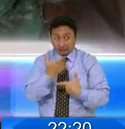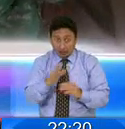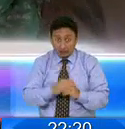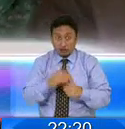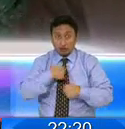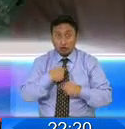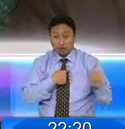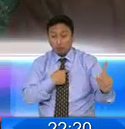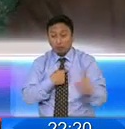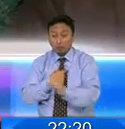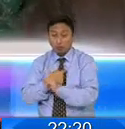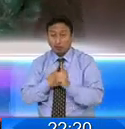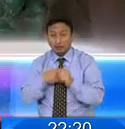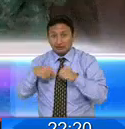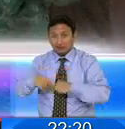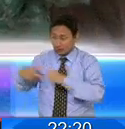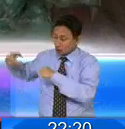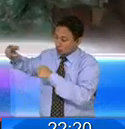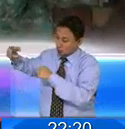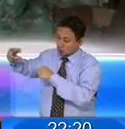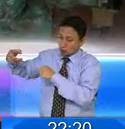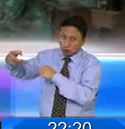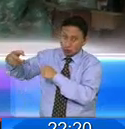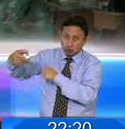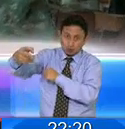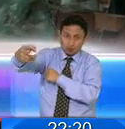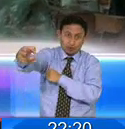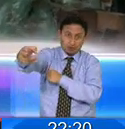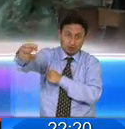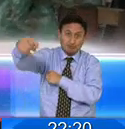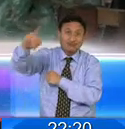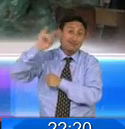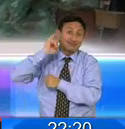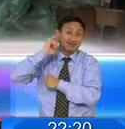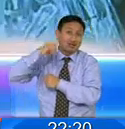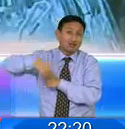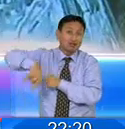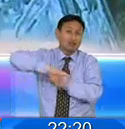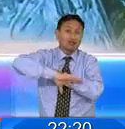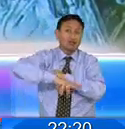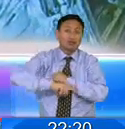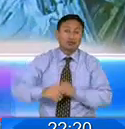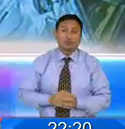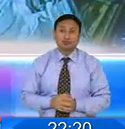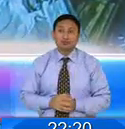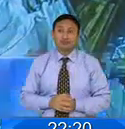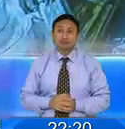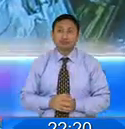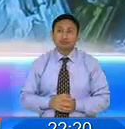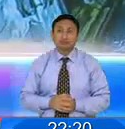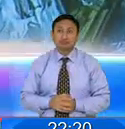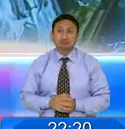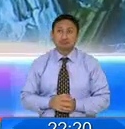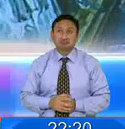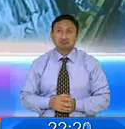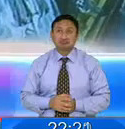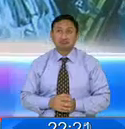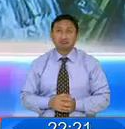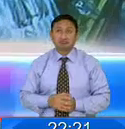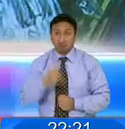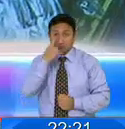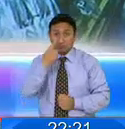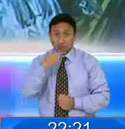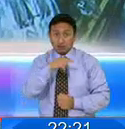yo estaba distraído cortando el plástico para que la niña pueda robar. En la caja no se demora casi nada por la forma de